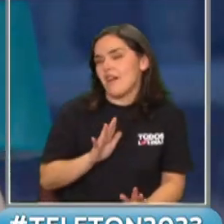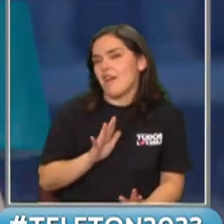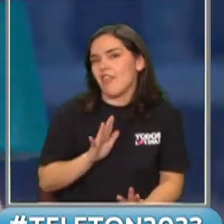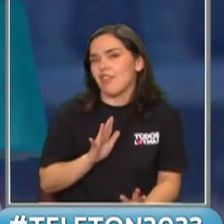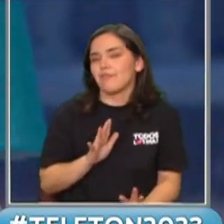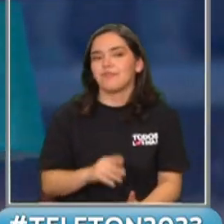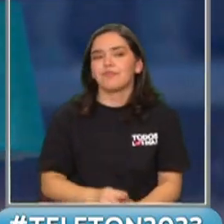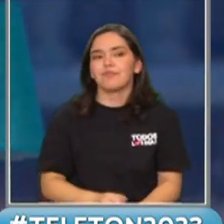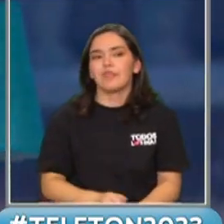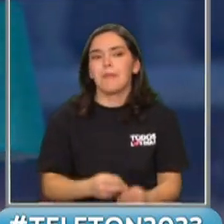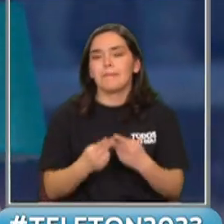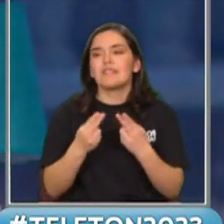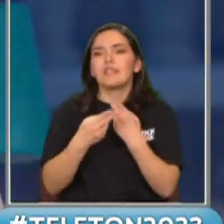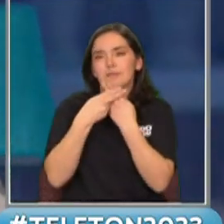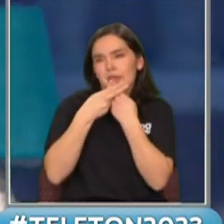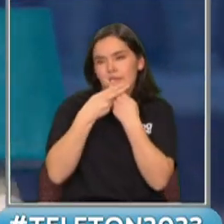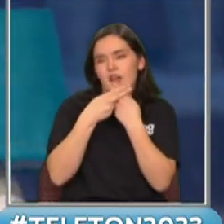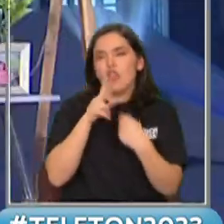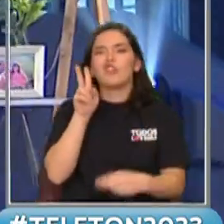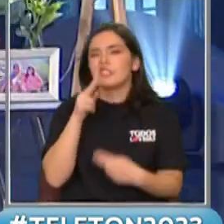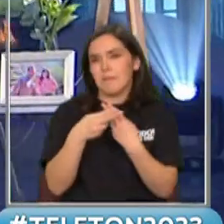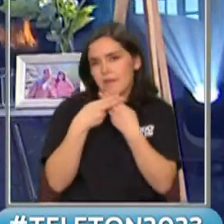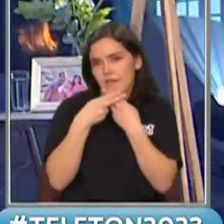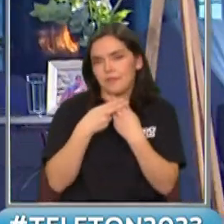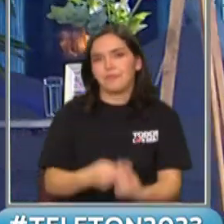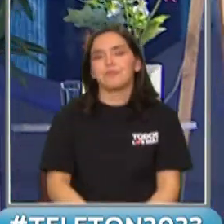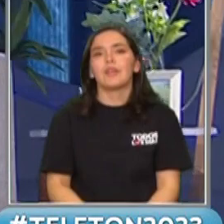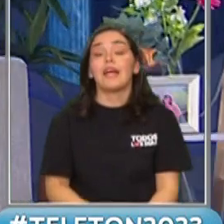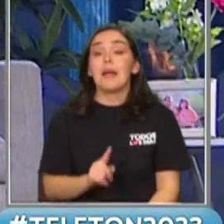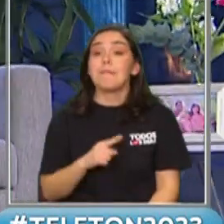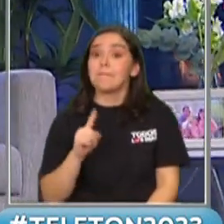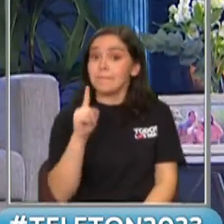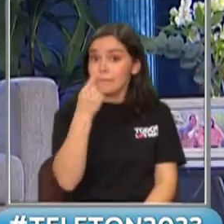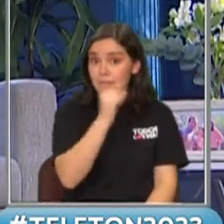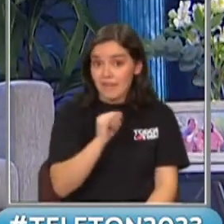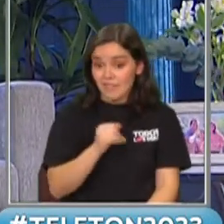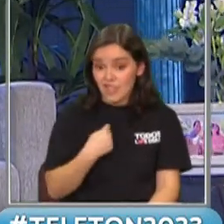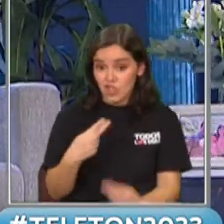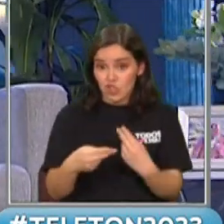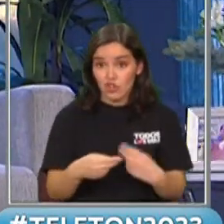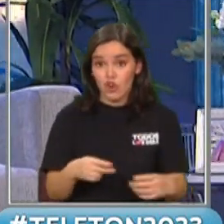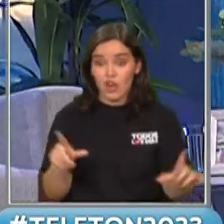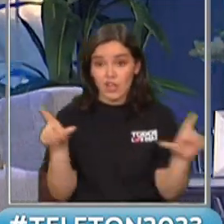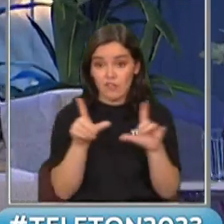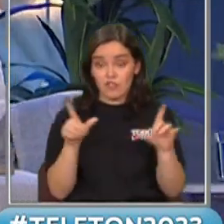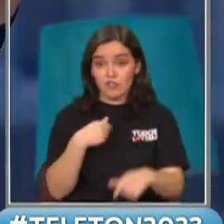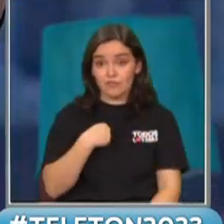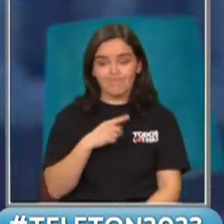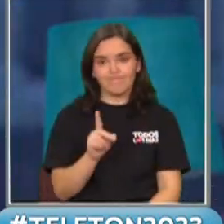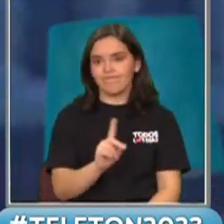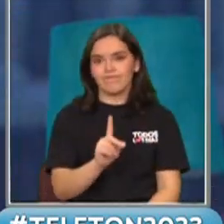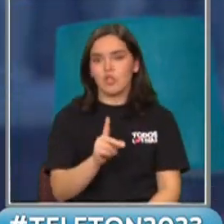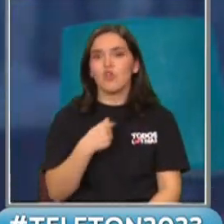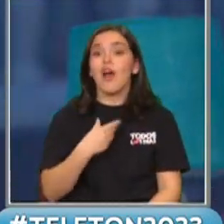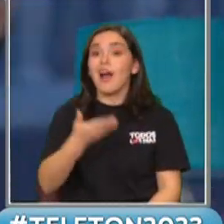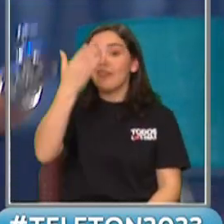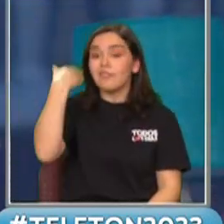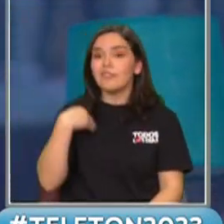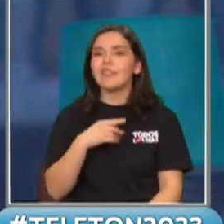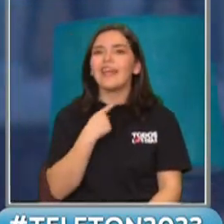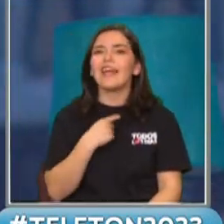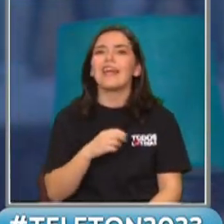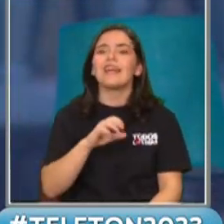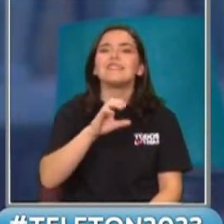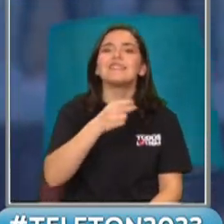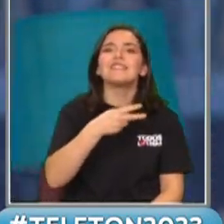sí Bueno yo Esta no es mi mi primera vez que estoy en la televisión fíjate yo estuve en un programa en televisión que se llamaba